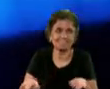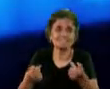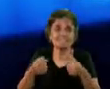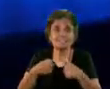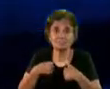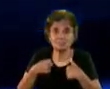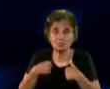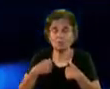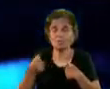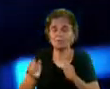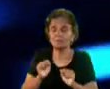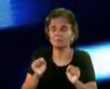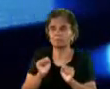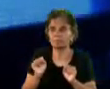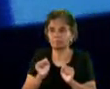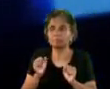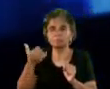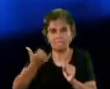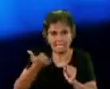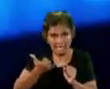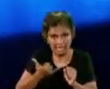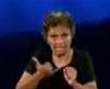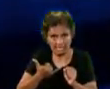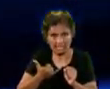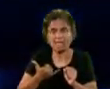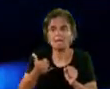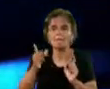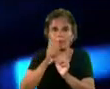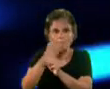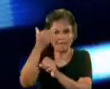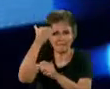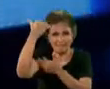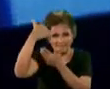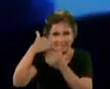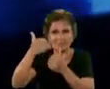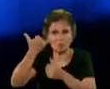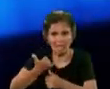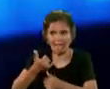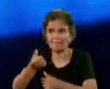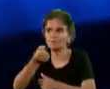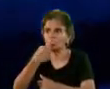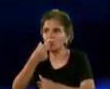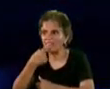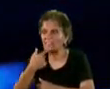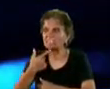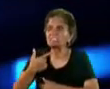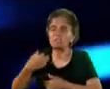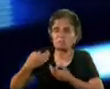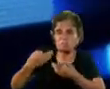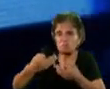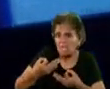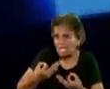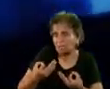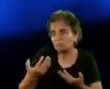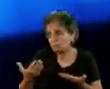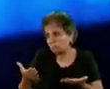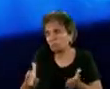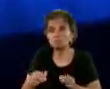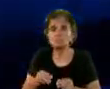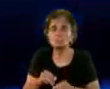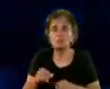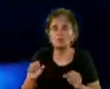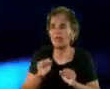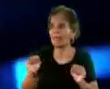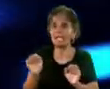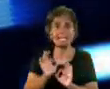estar entrenando y medicado aún. Lo que pasó acá que es un episodio aislado de convulsión. Una convulsión